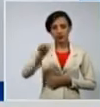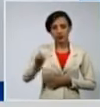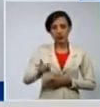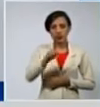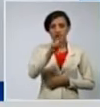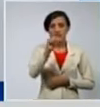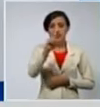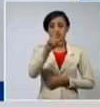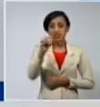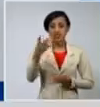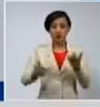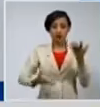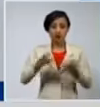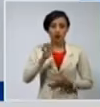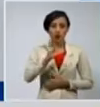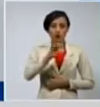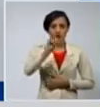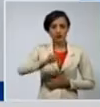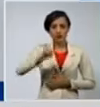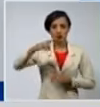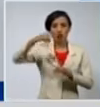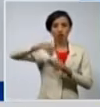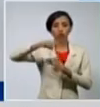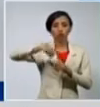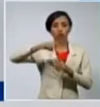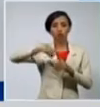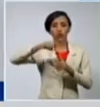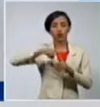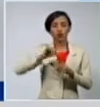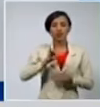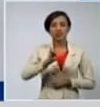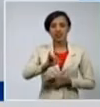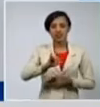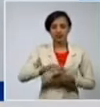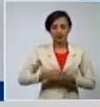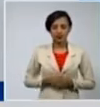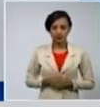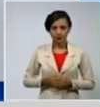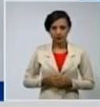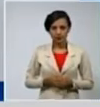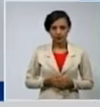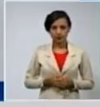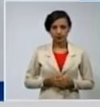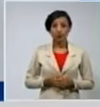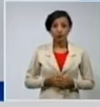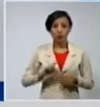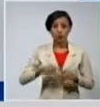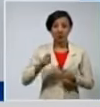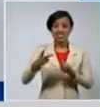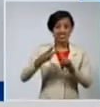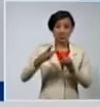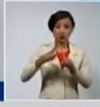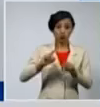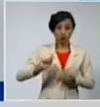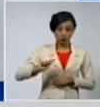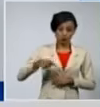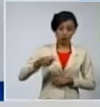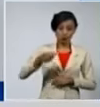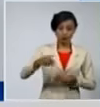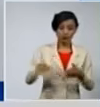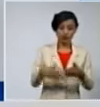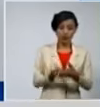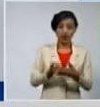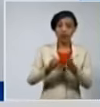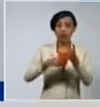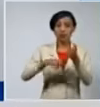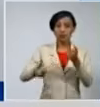con 8 y Las Tunas con 6. Por segundo día consecutivo, la provincia